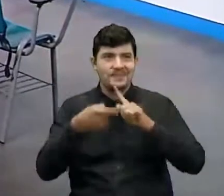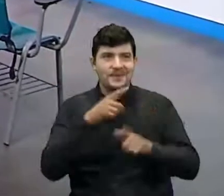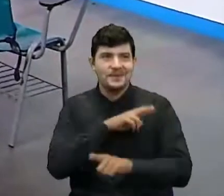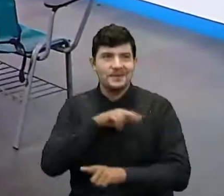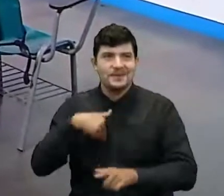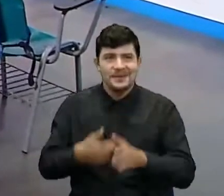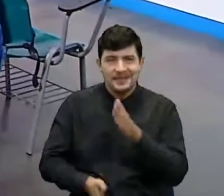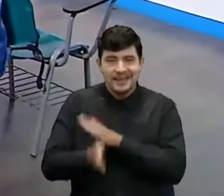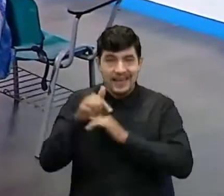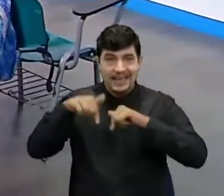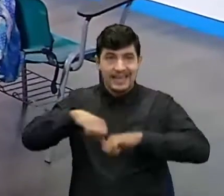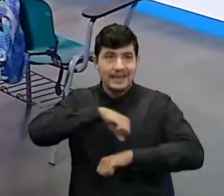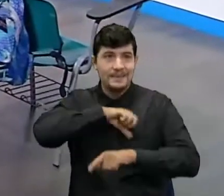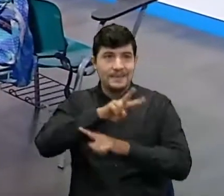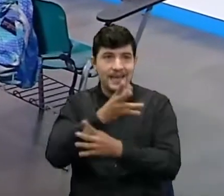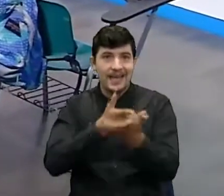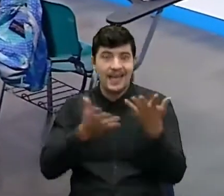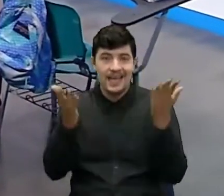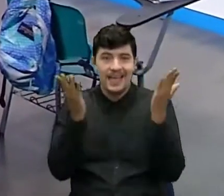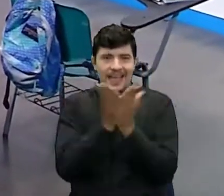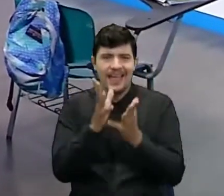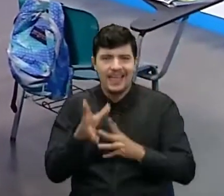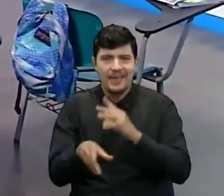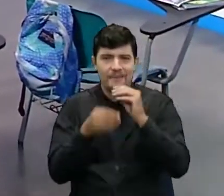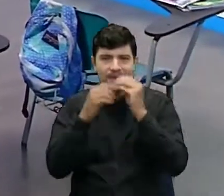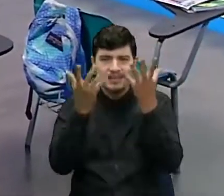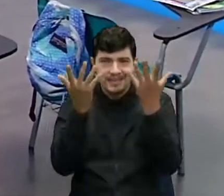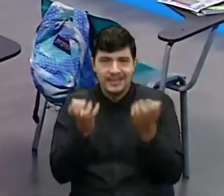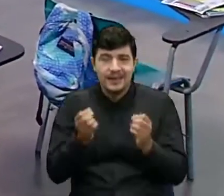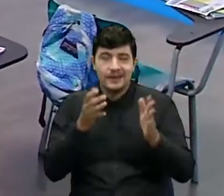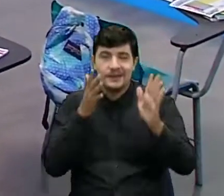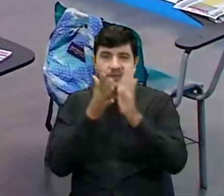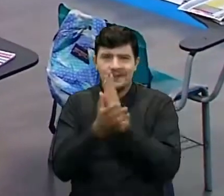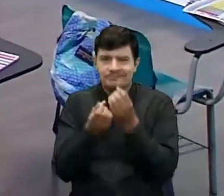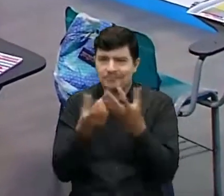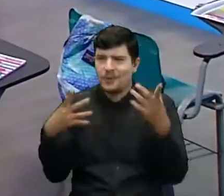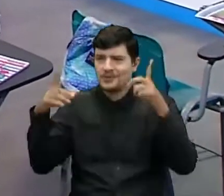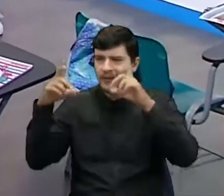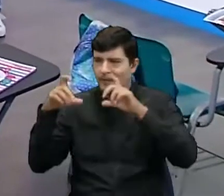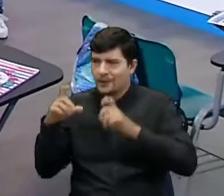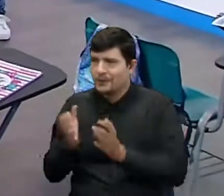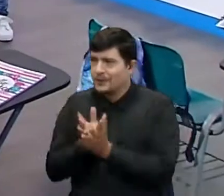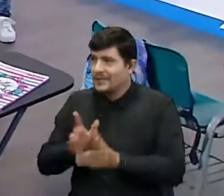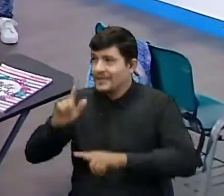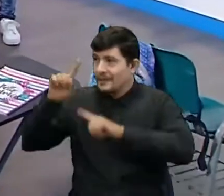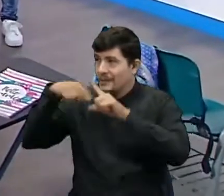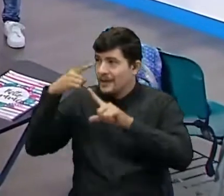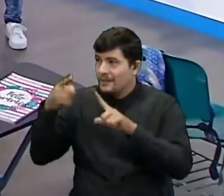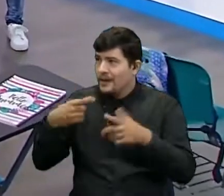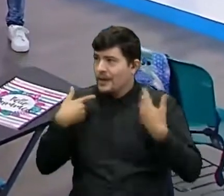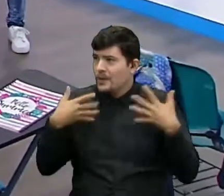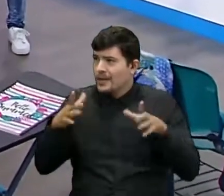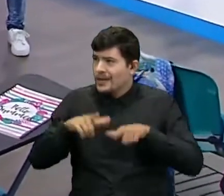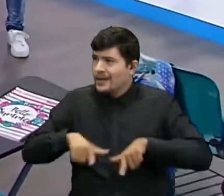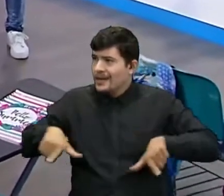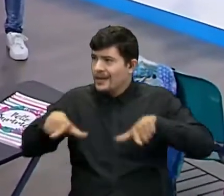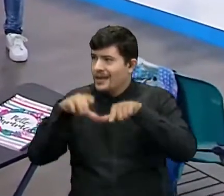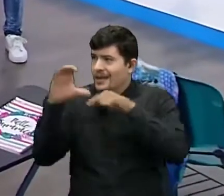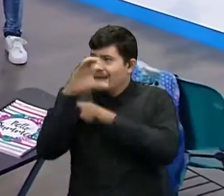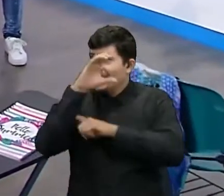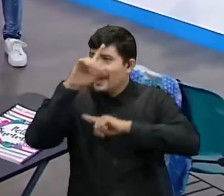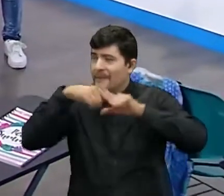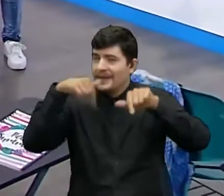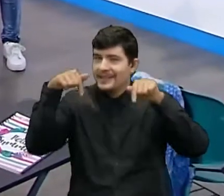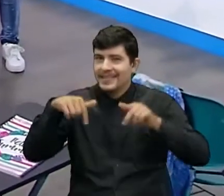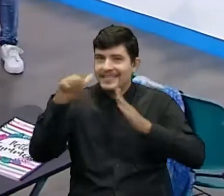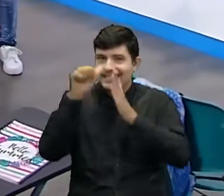nuestro parche educativo Y además de eso Quiero contarles Que tenemos muchas fotografías De televidentes Sintonía desde cualquier parte De Colombia Que envían acá